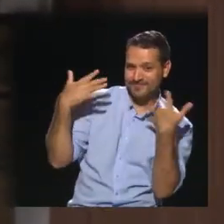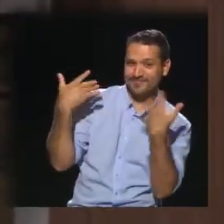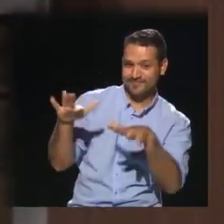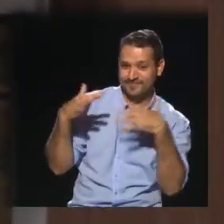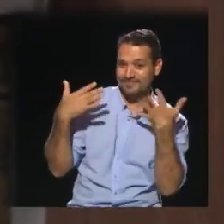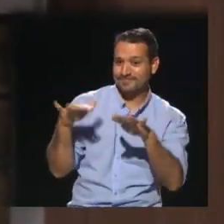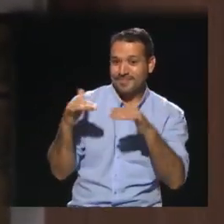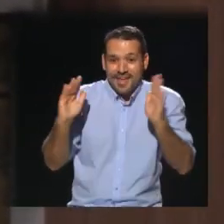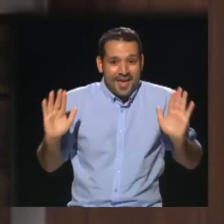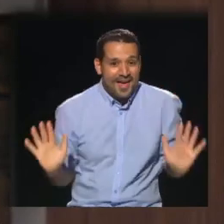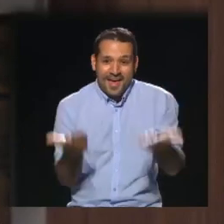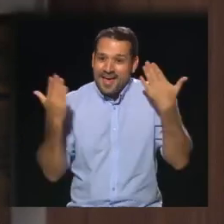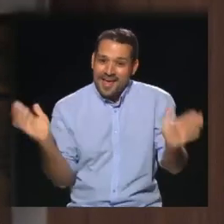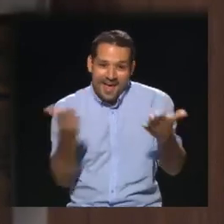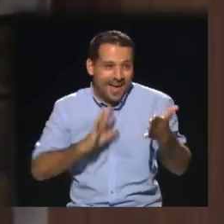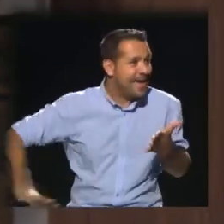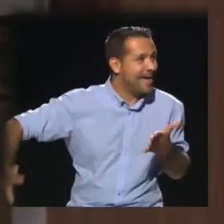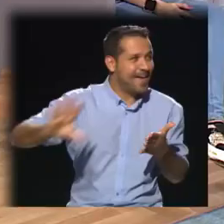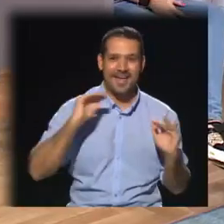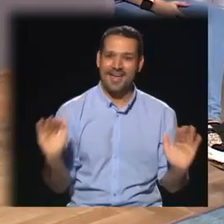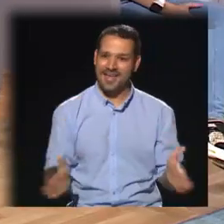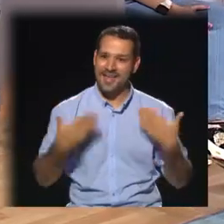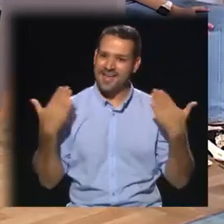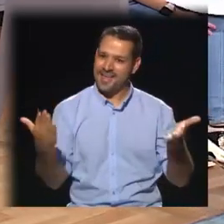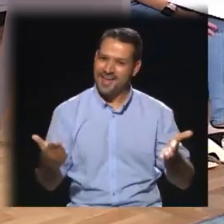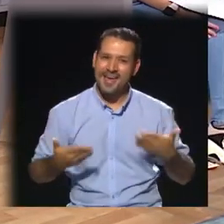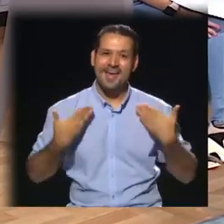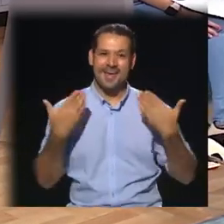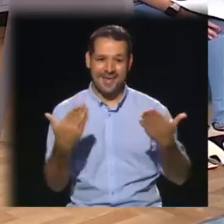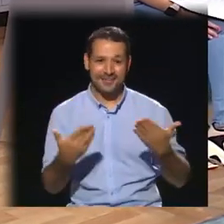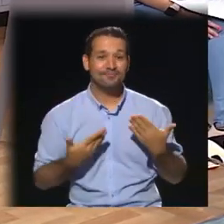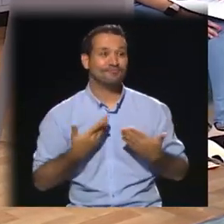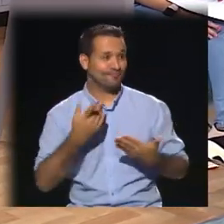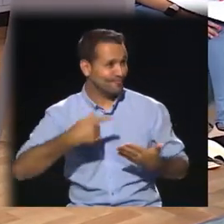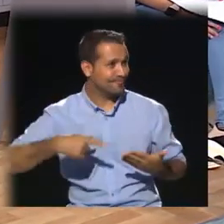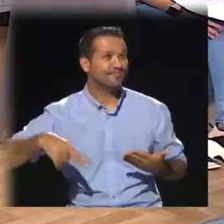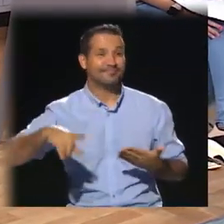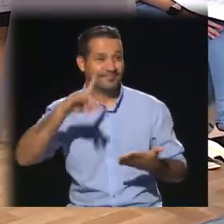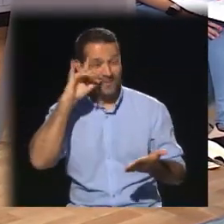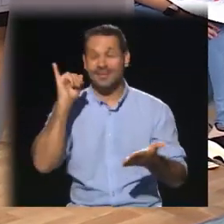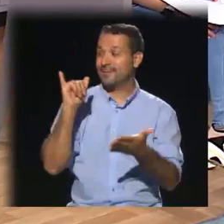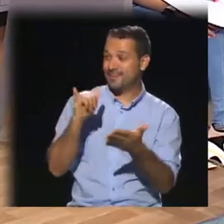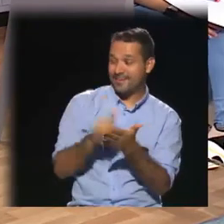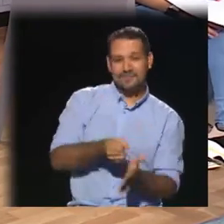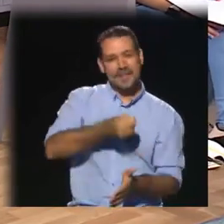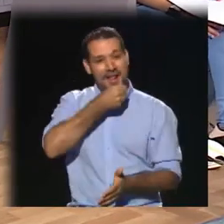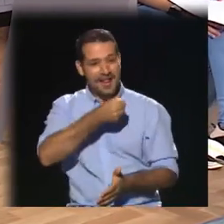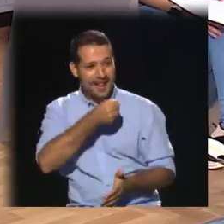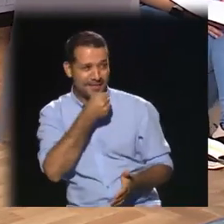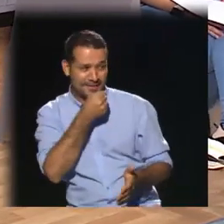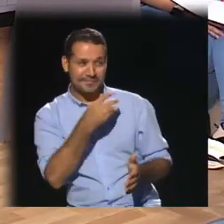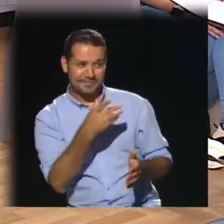cosa ya está animada. Y para que crea Pau que no es algo